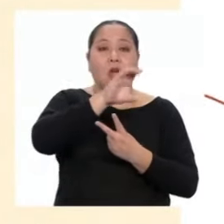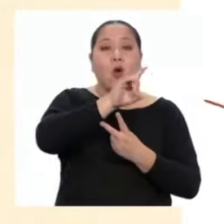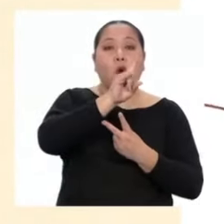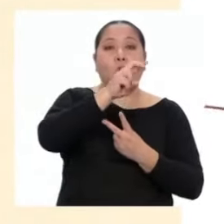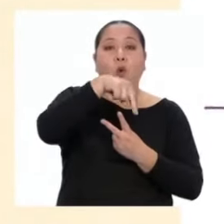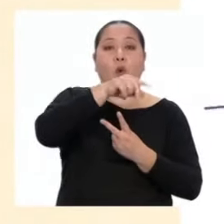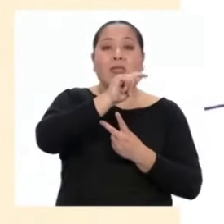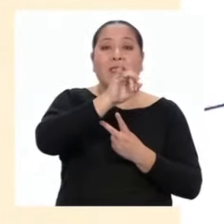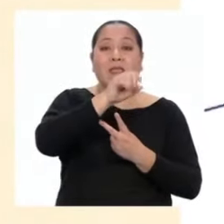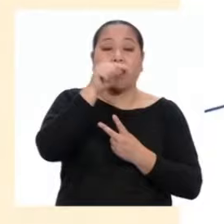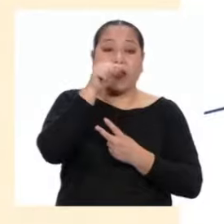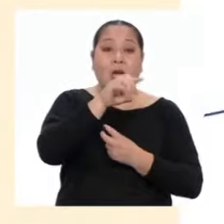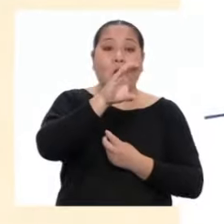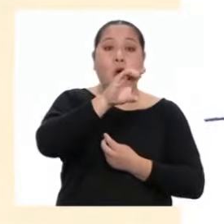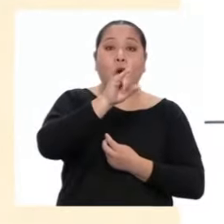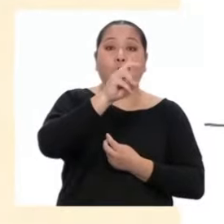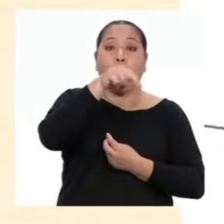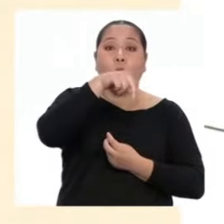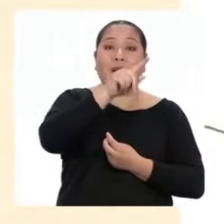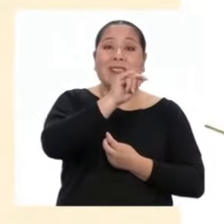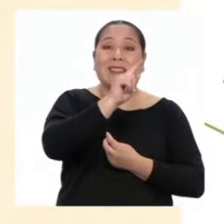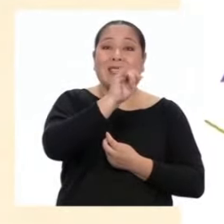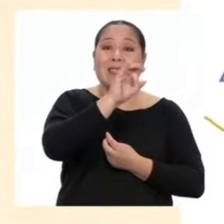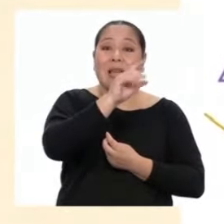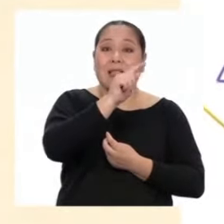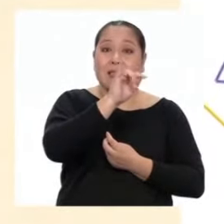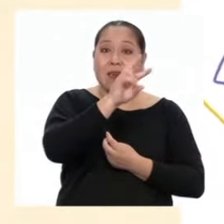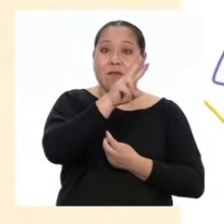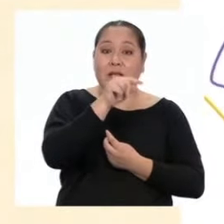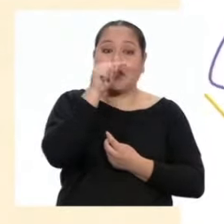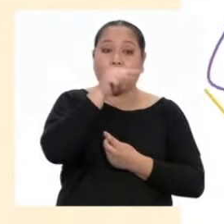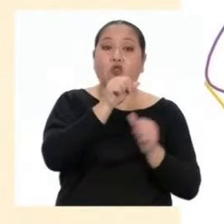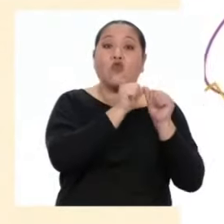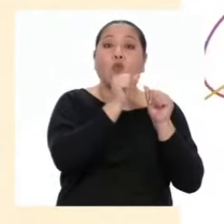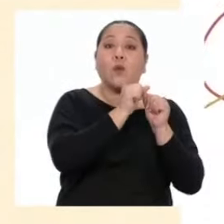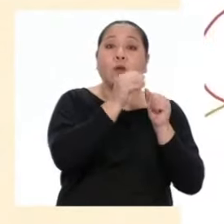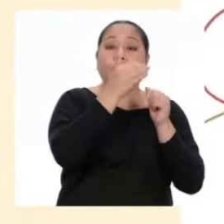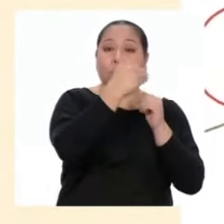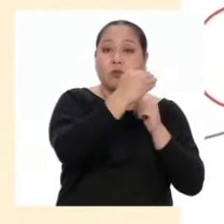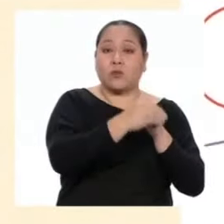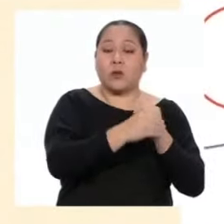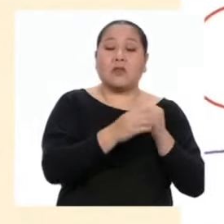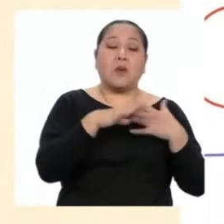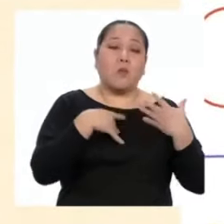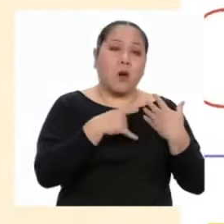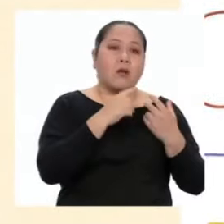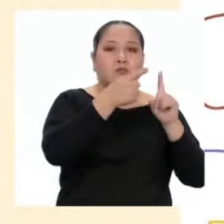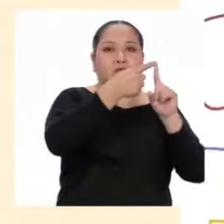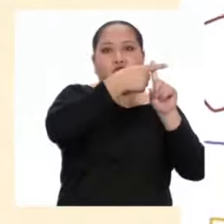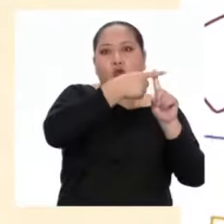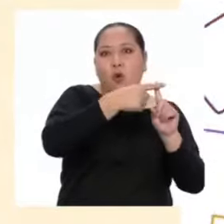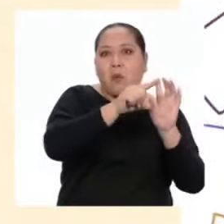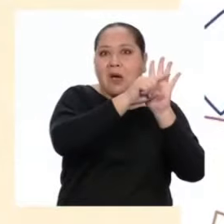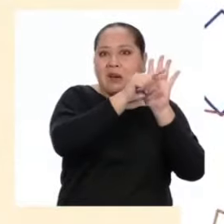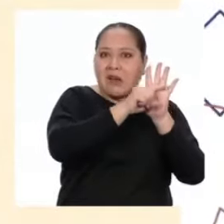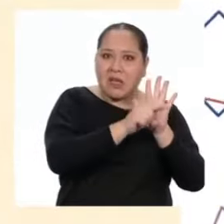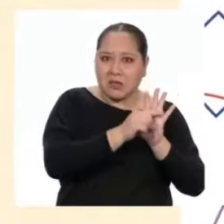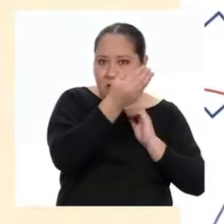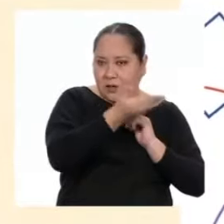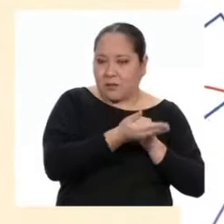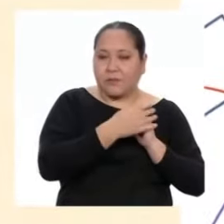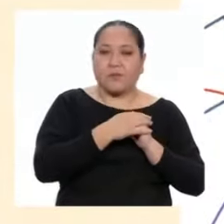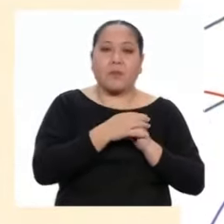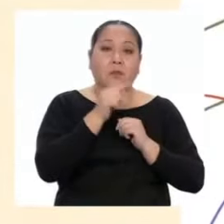cuantitativas se expresan numéricamente y se pueden realizar operaciones aritméticas con ellas.